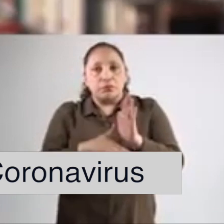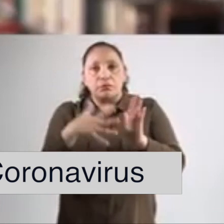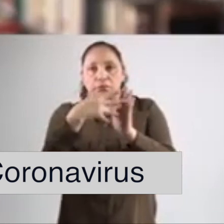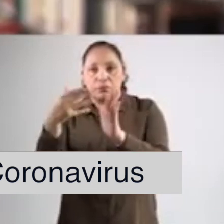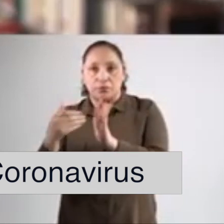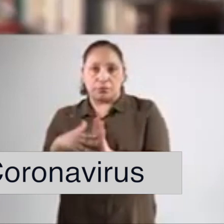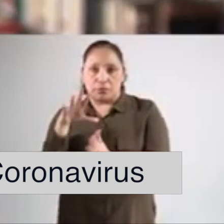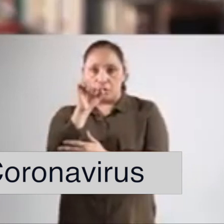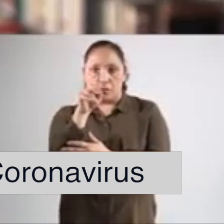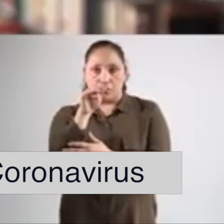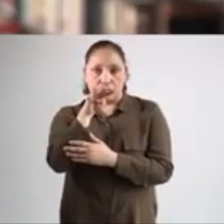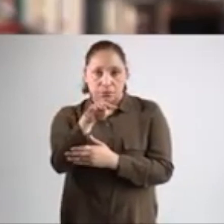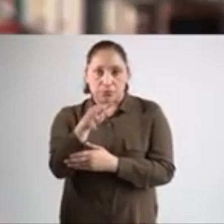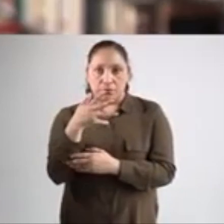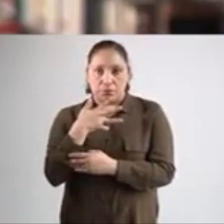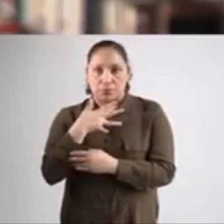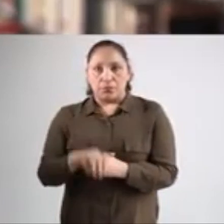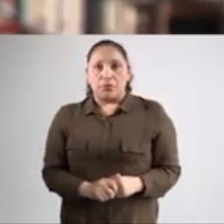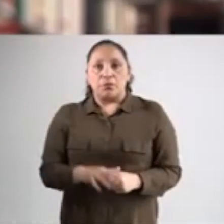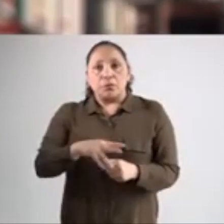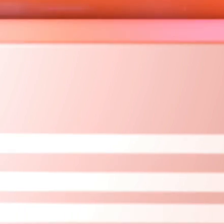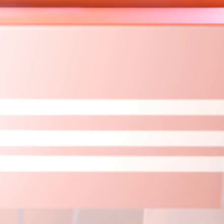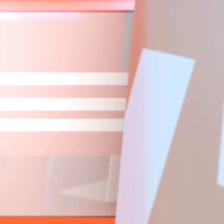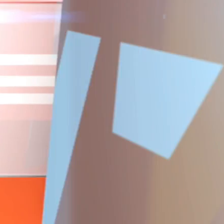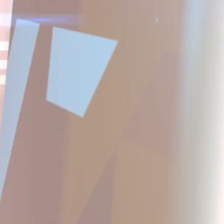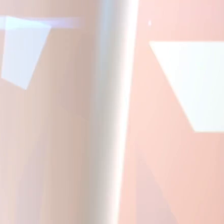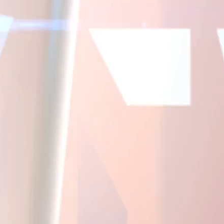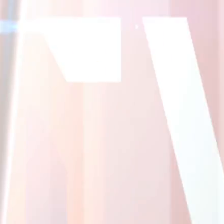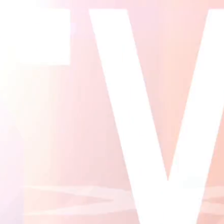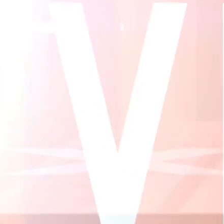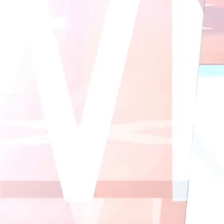de COVID-19. Iniciamos TVMX Noticias.